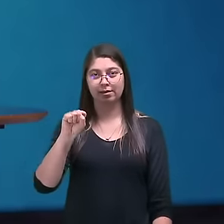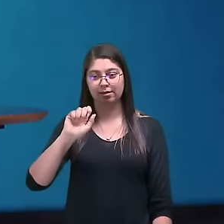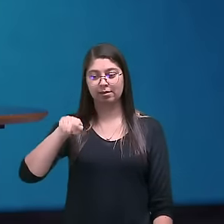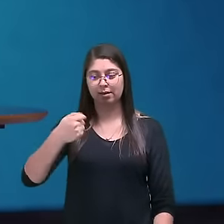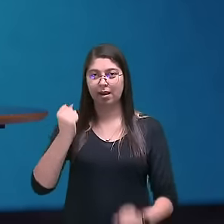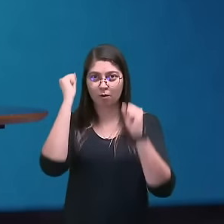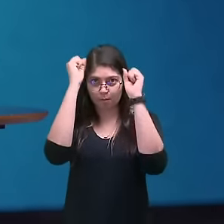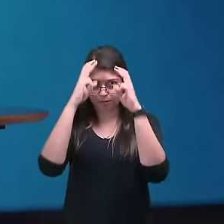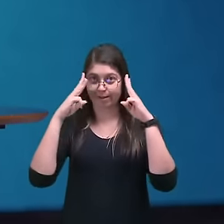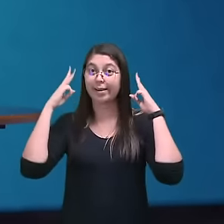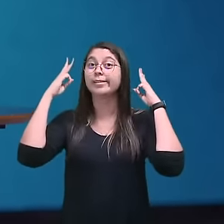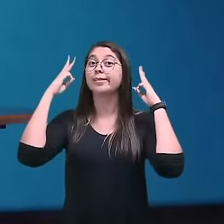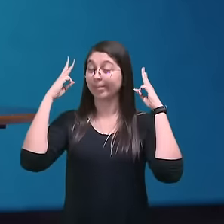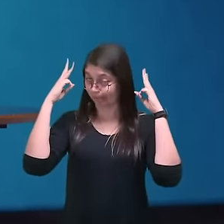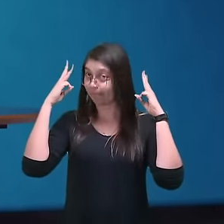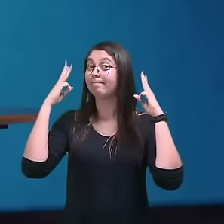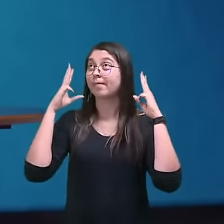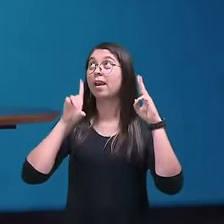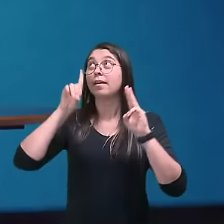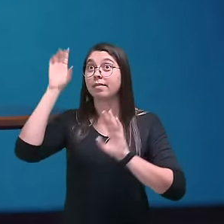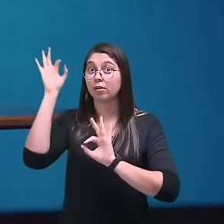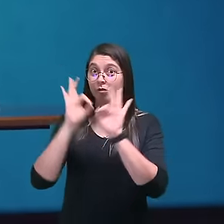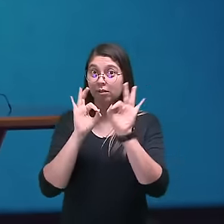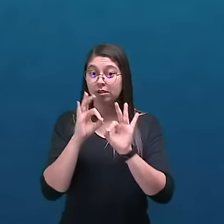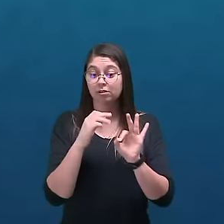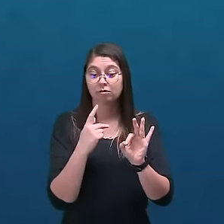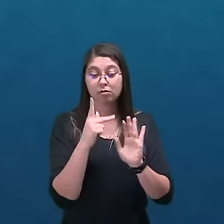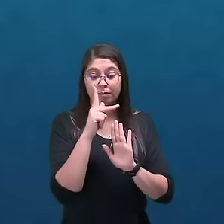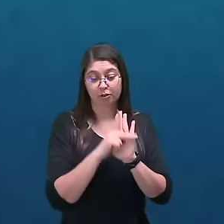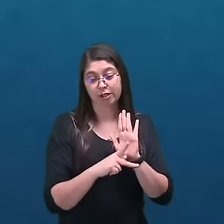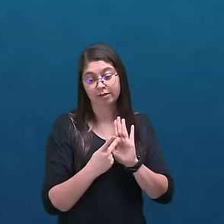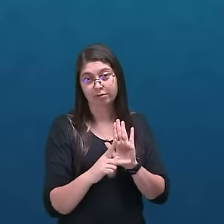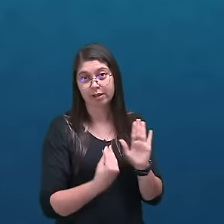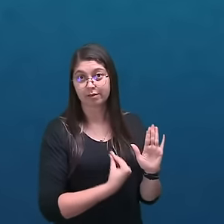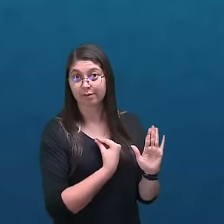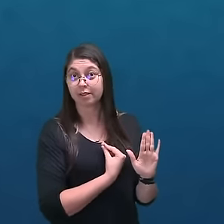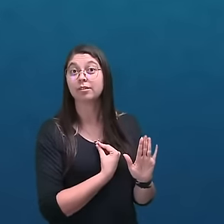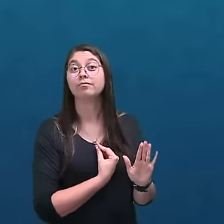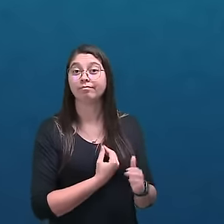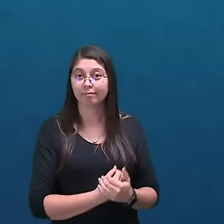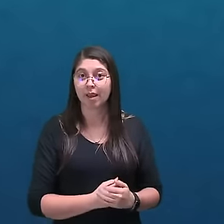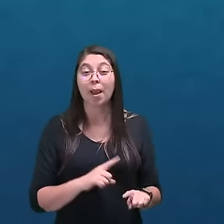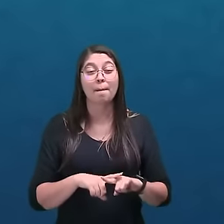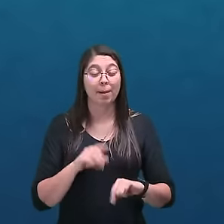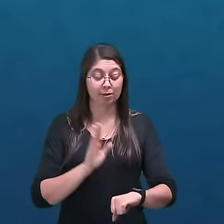Grandes proyectos de Dios son gerados en tiempos difíciles.